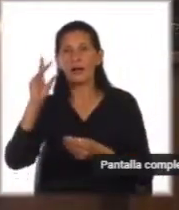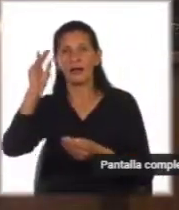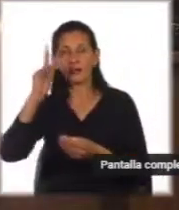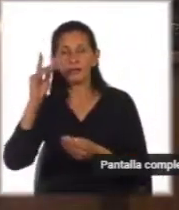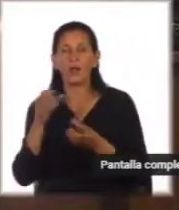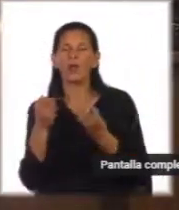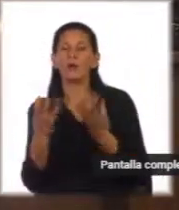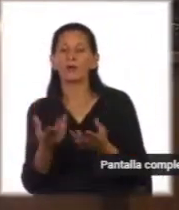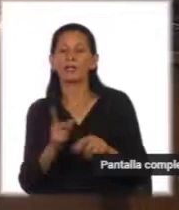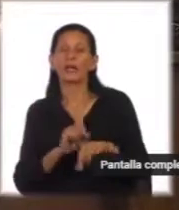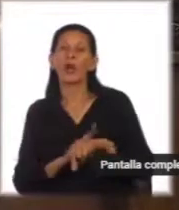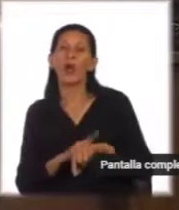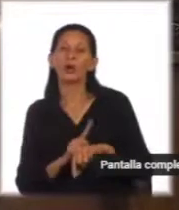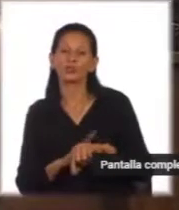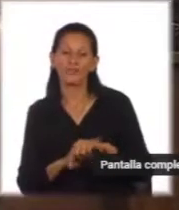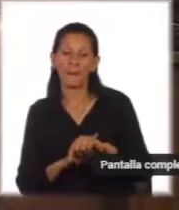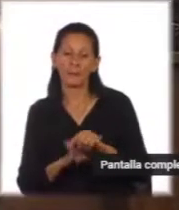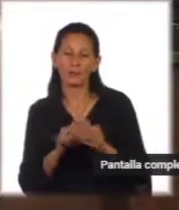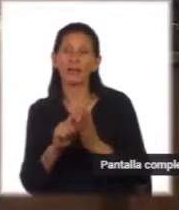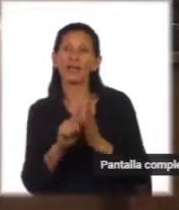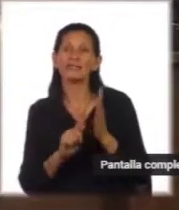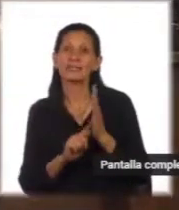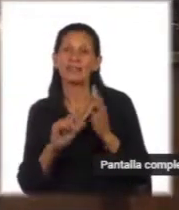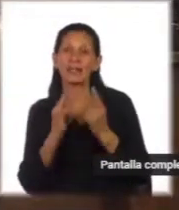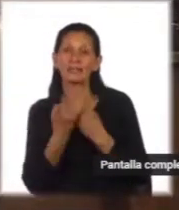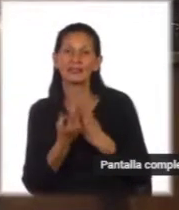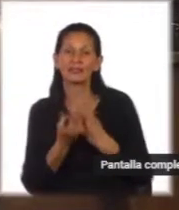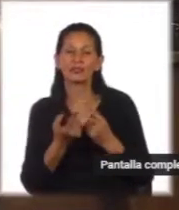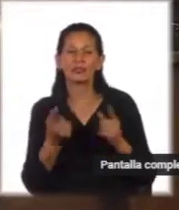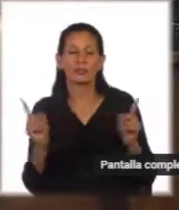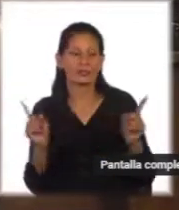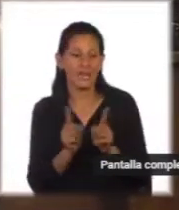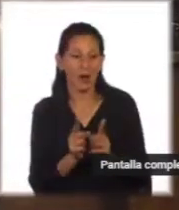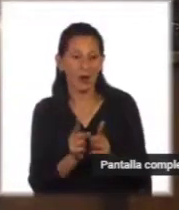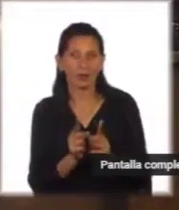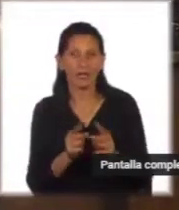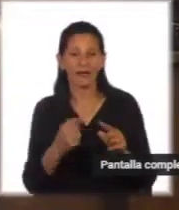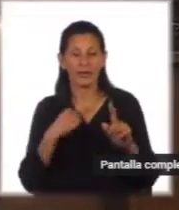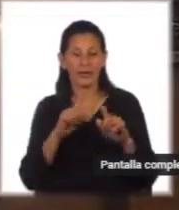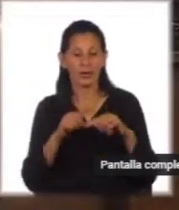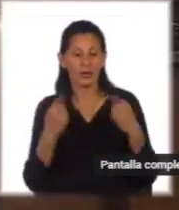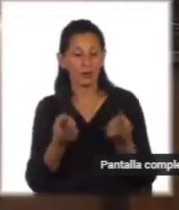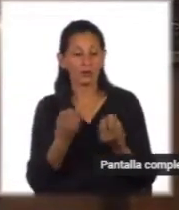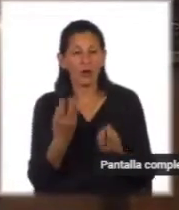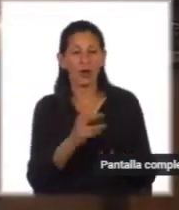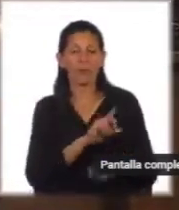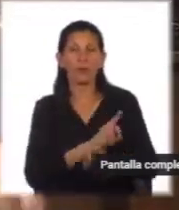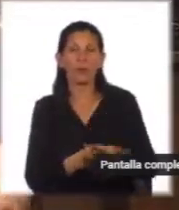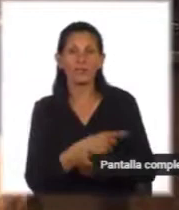tiempos legislativos se nos acotan y nosotros, como fuerza política,